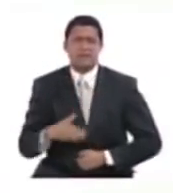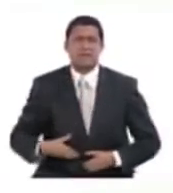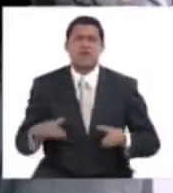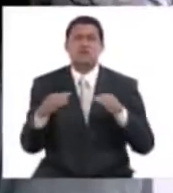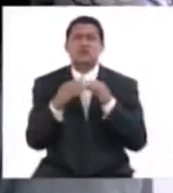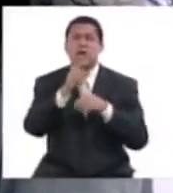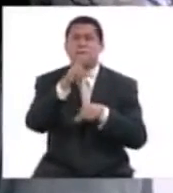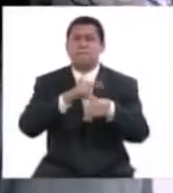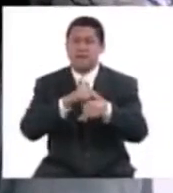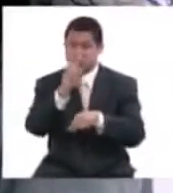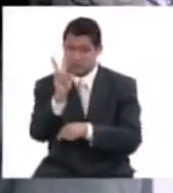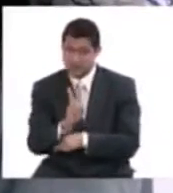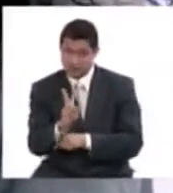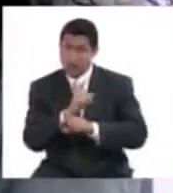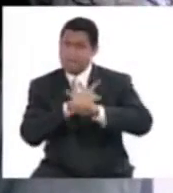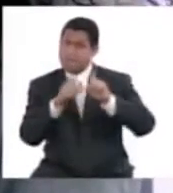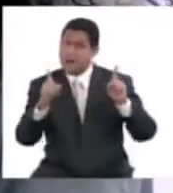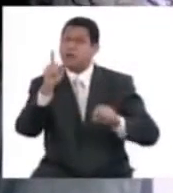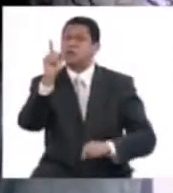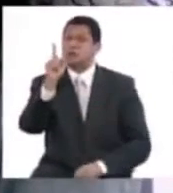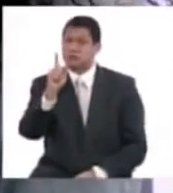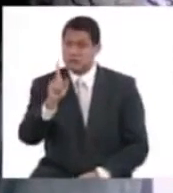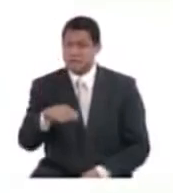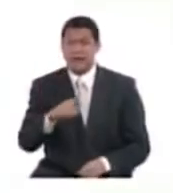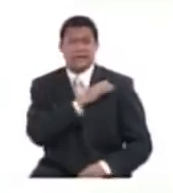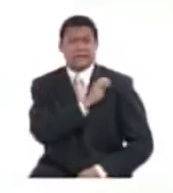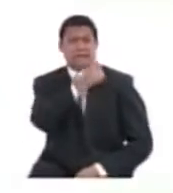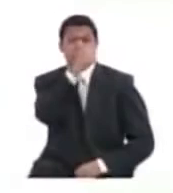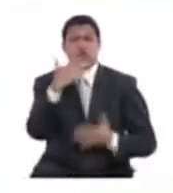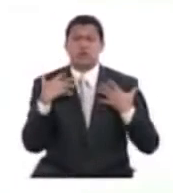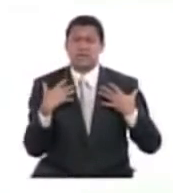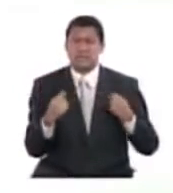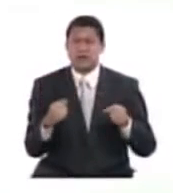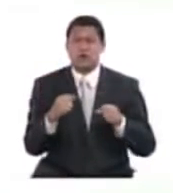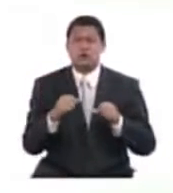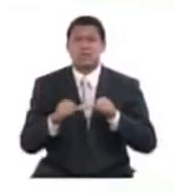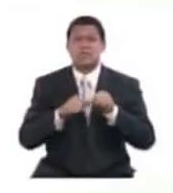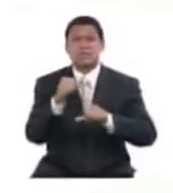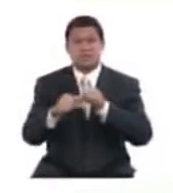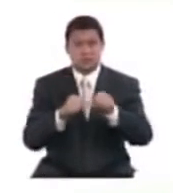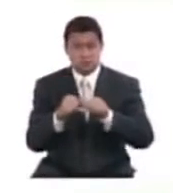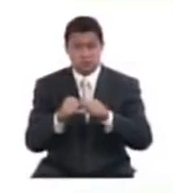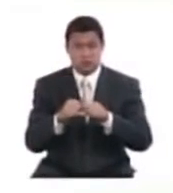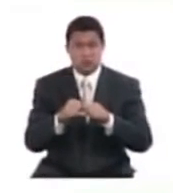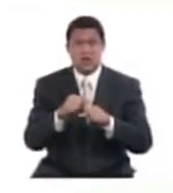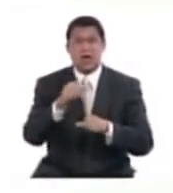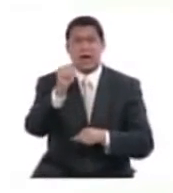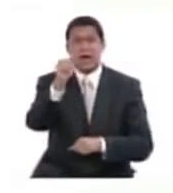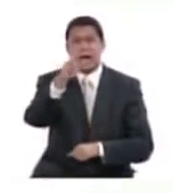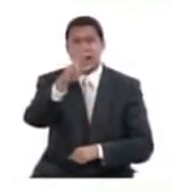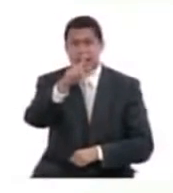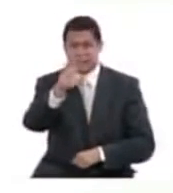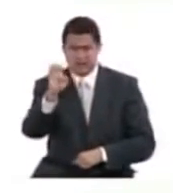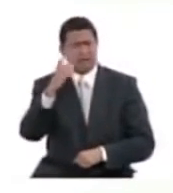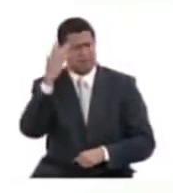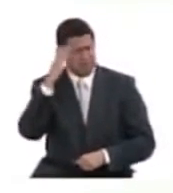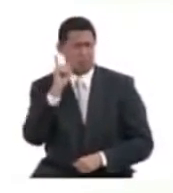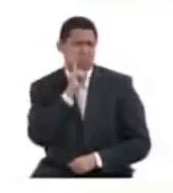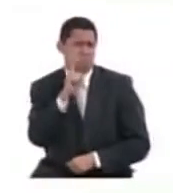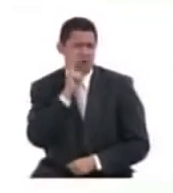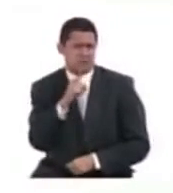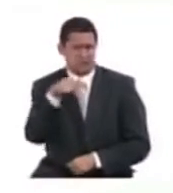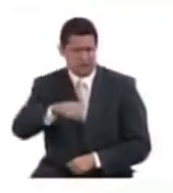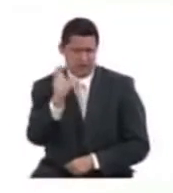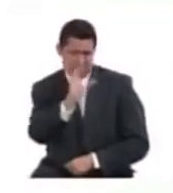Sociedad Médica Venezolana. Pero por otra parte, el director de salud del Distrito Capital, Arles Siso, desmintió un supuesto caso de histeria en la